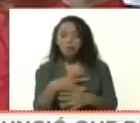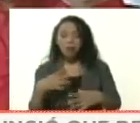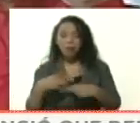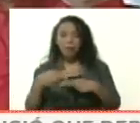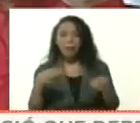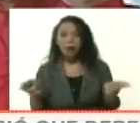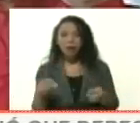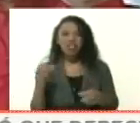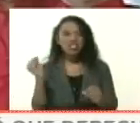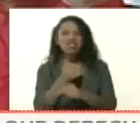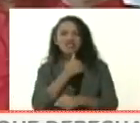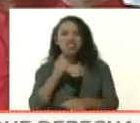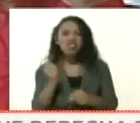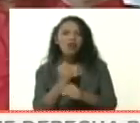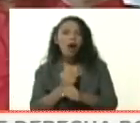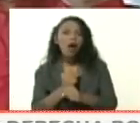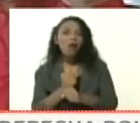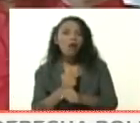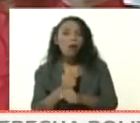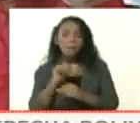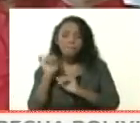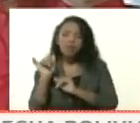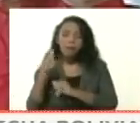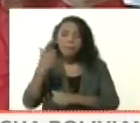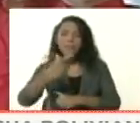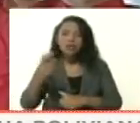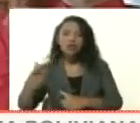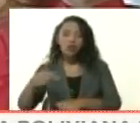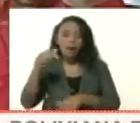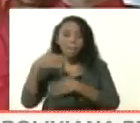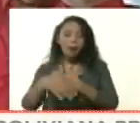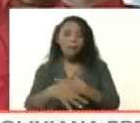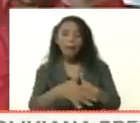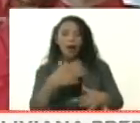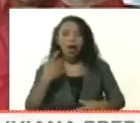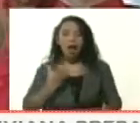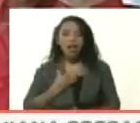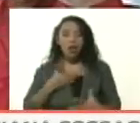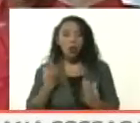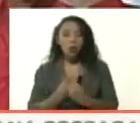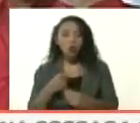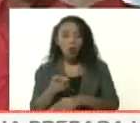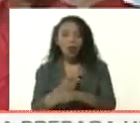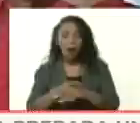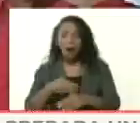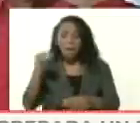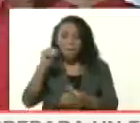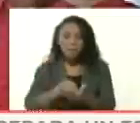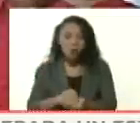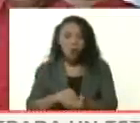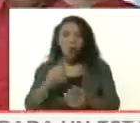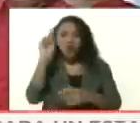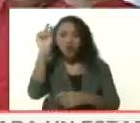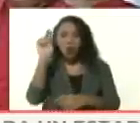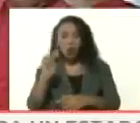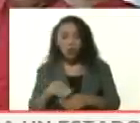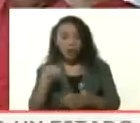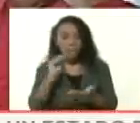ahí? Los militantes, con nuestro alcalde y nuestro gobernador ahí al frente, pegados todos los días.